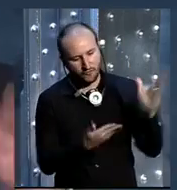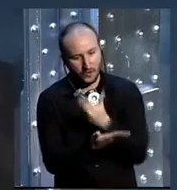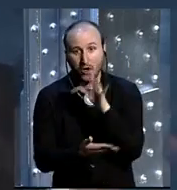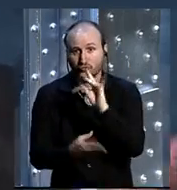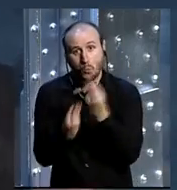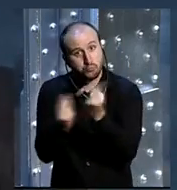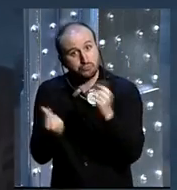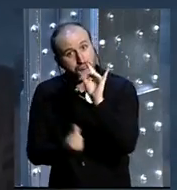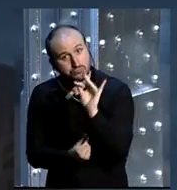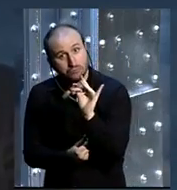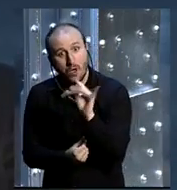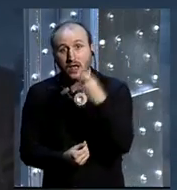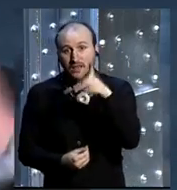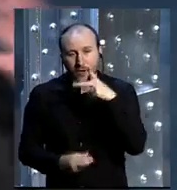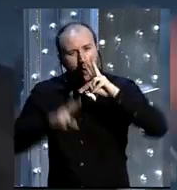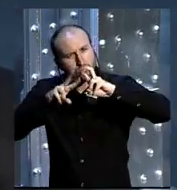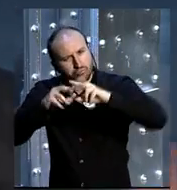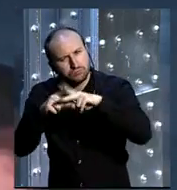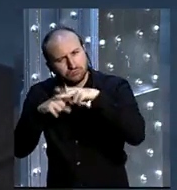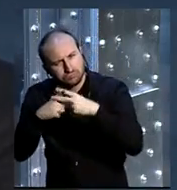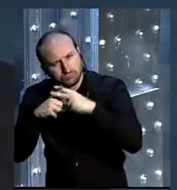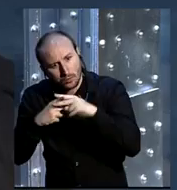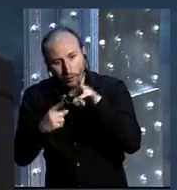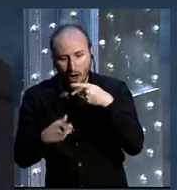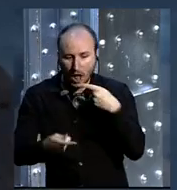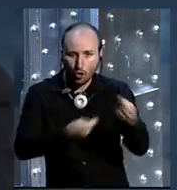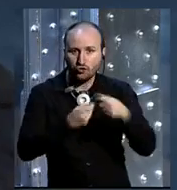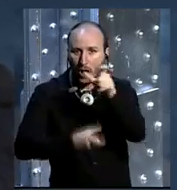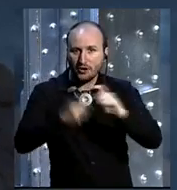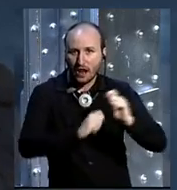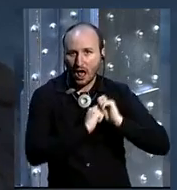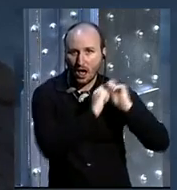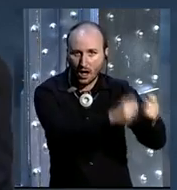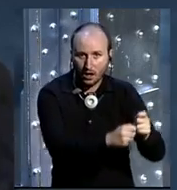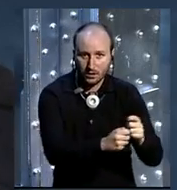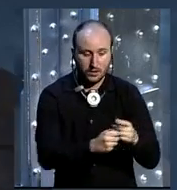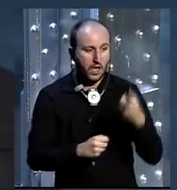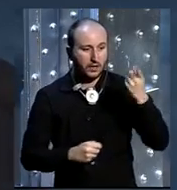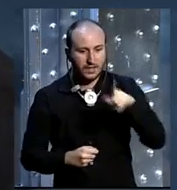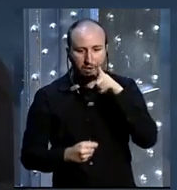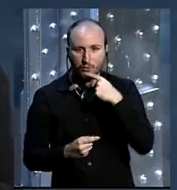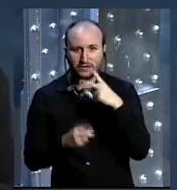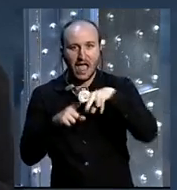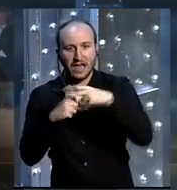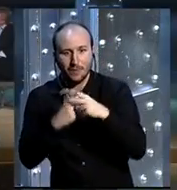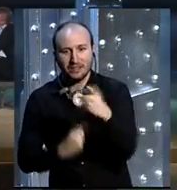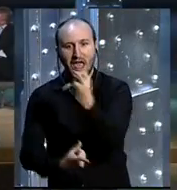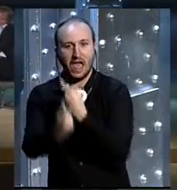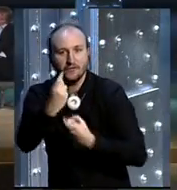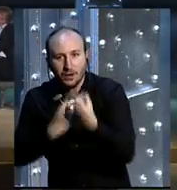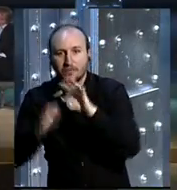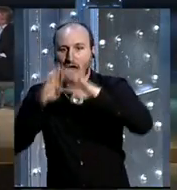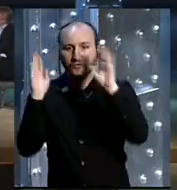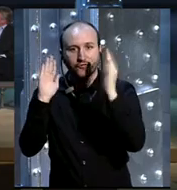estado experimentando con herramientas que dan control a la gente, le dan el control que necesitan. Tenemos otra herramienta donde podemos descargar toda la información en Facebook